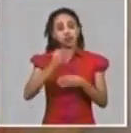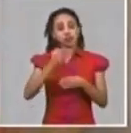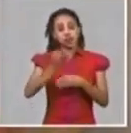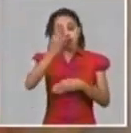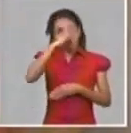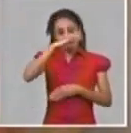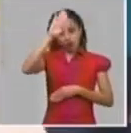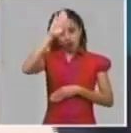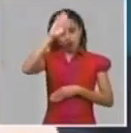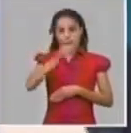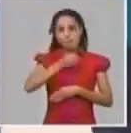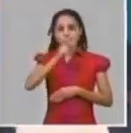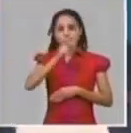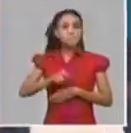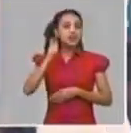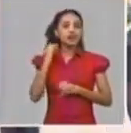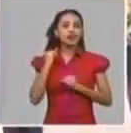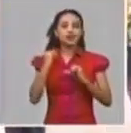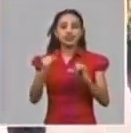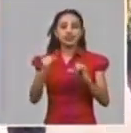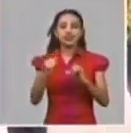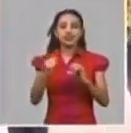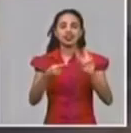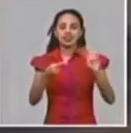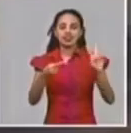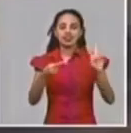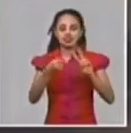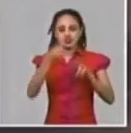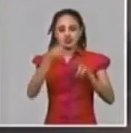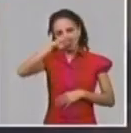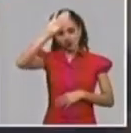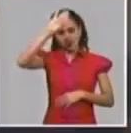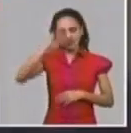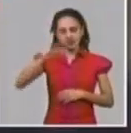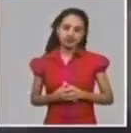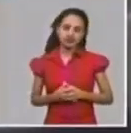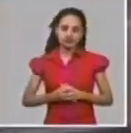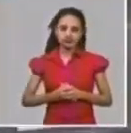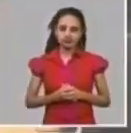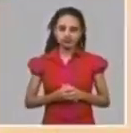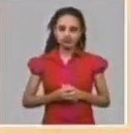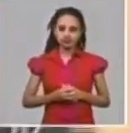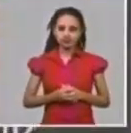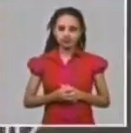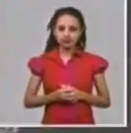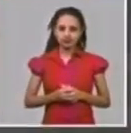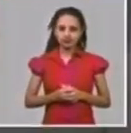Bárbara de Haz, Trovajo, Sistema Informativo de la Televisión Cubana.